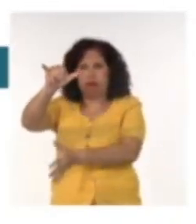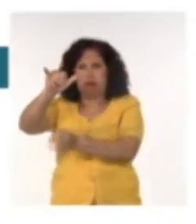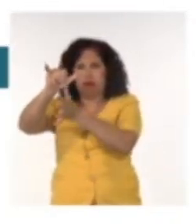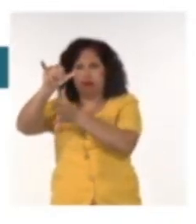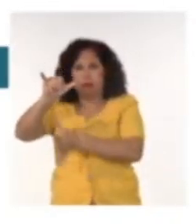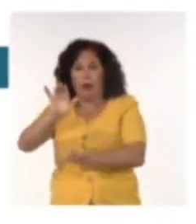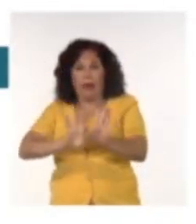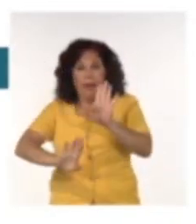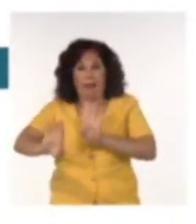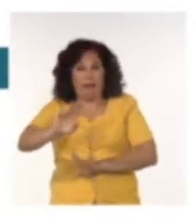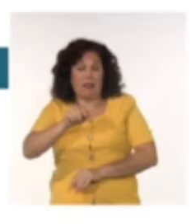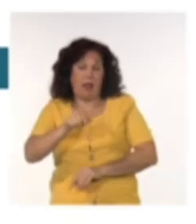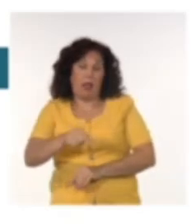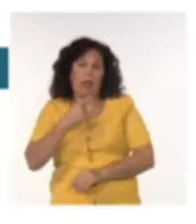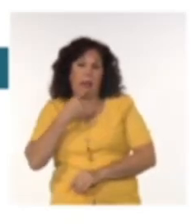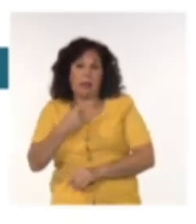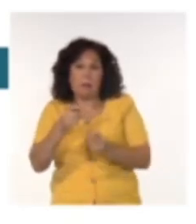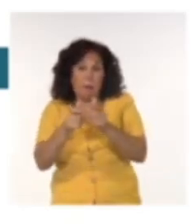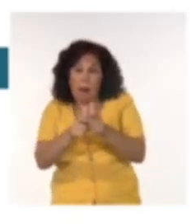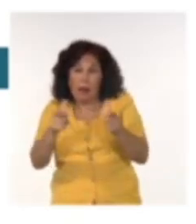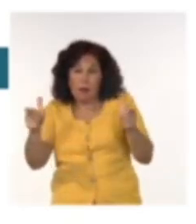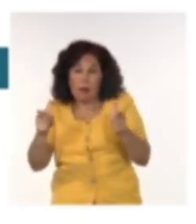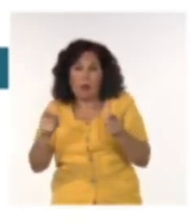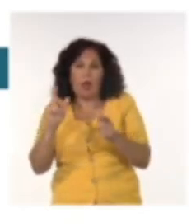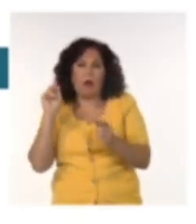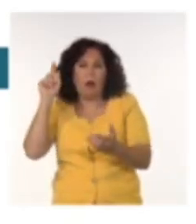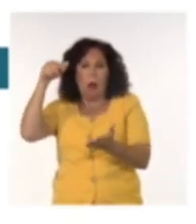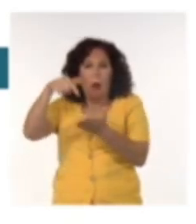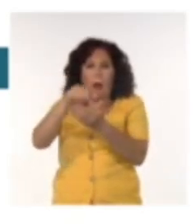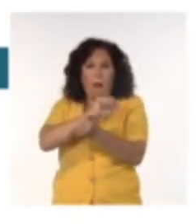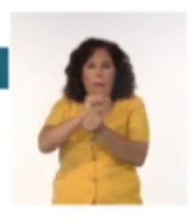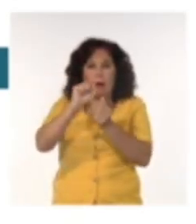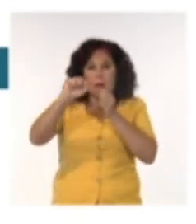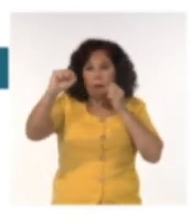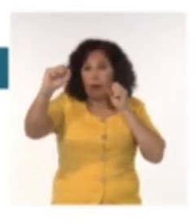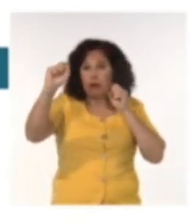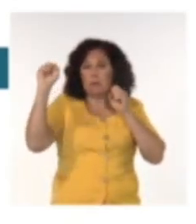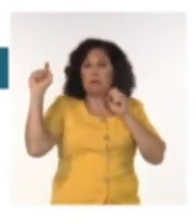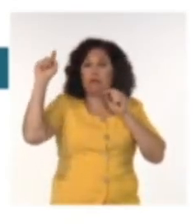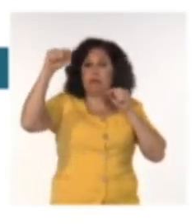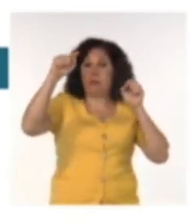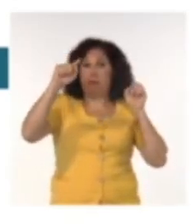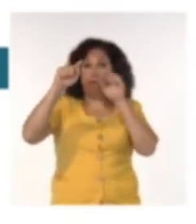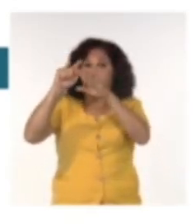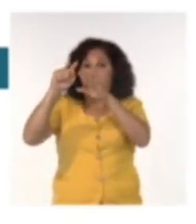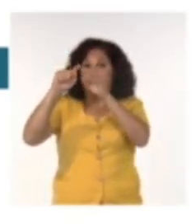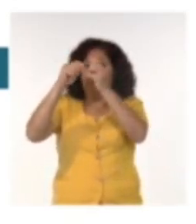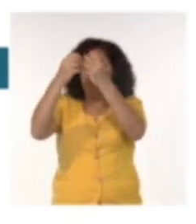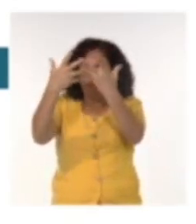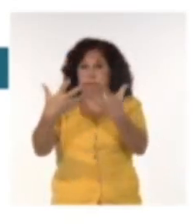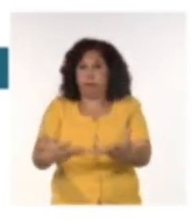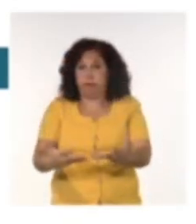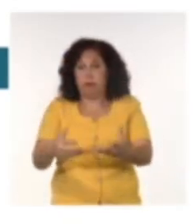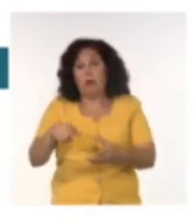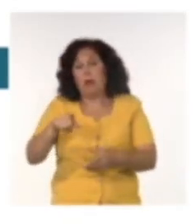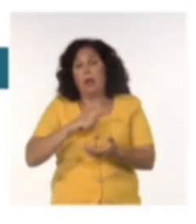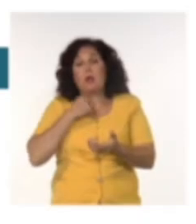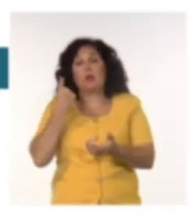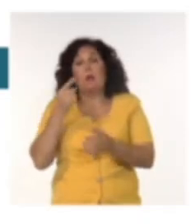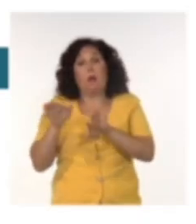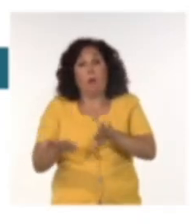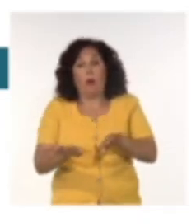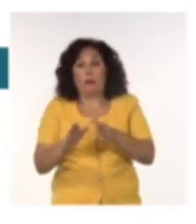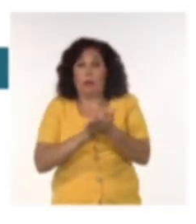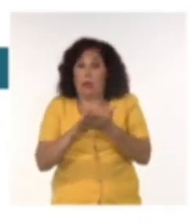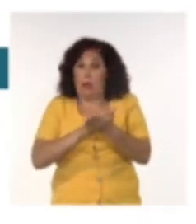de Tel Aviv confirmaron que la mayoría de los misiles fueron interceptados, pero uno cayó en Beit Hillel sin dejar víctimas. Anunciaron además